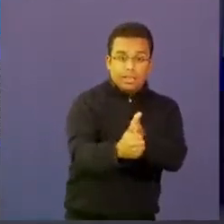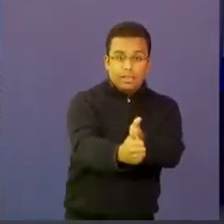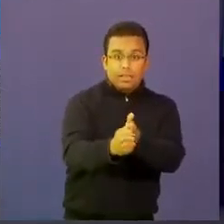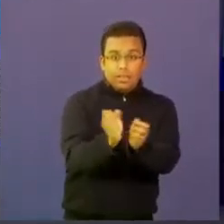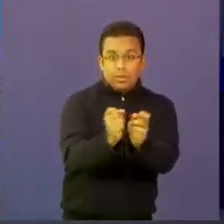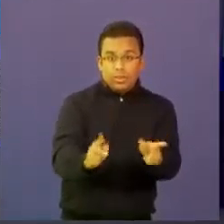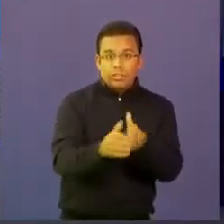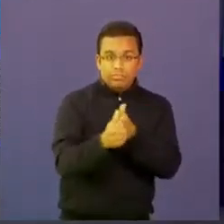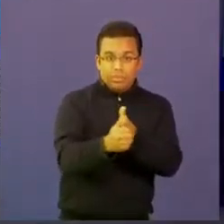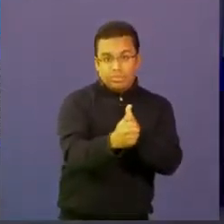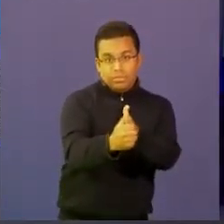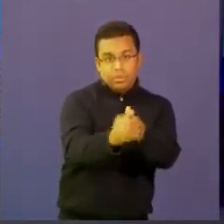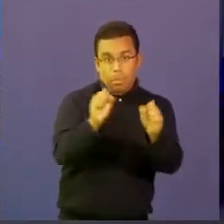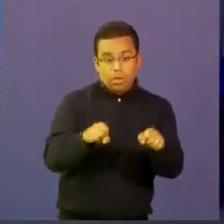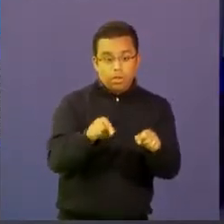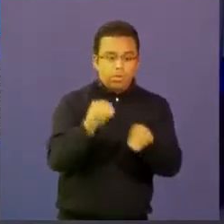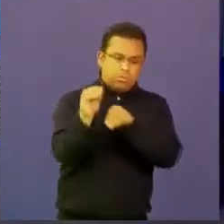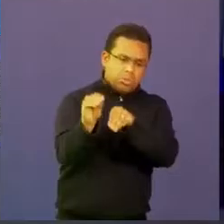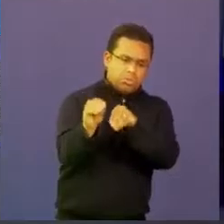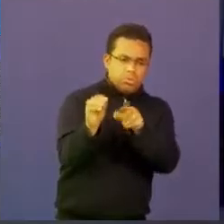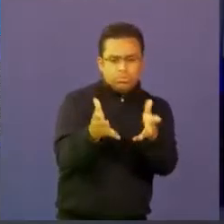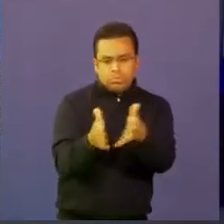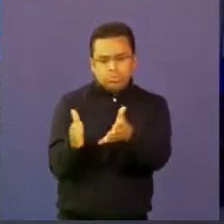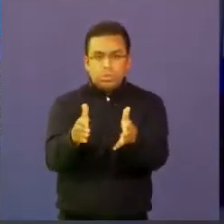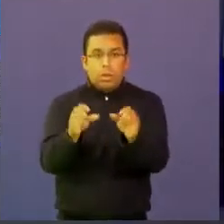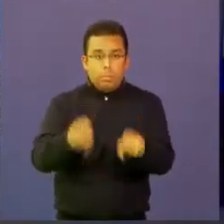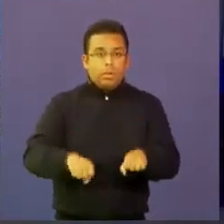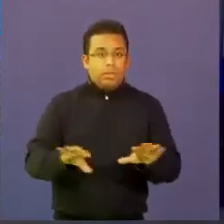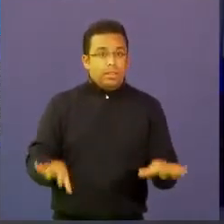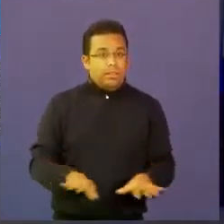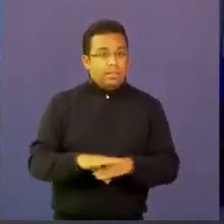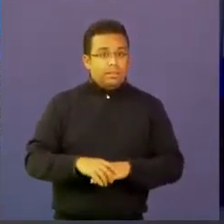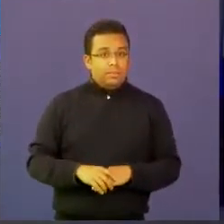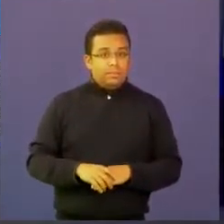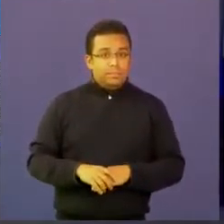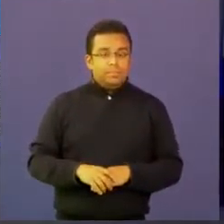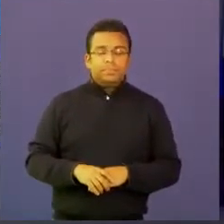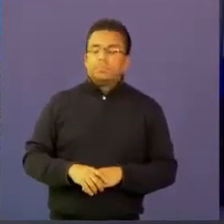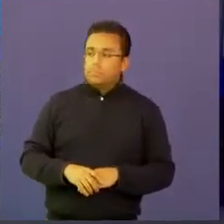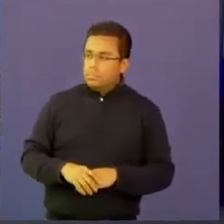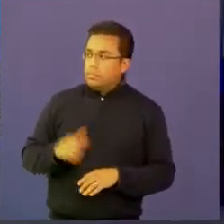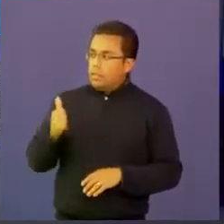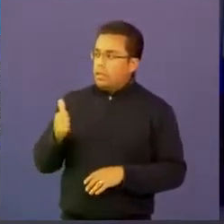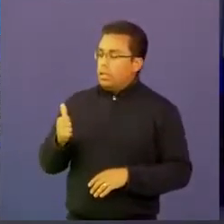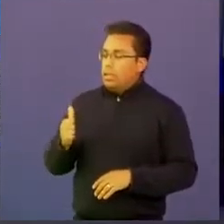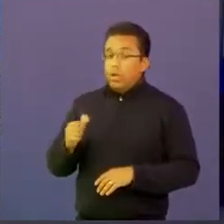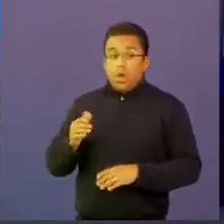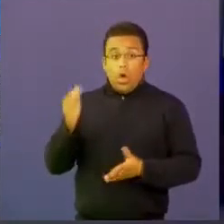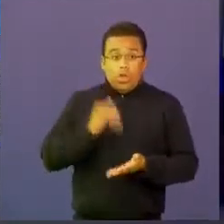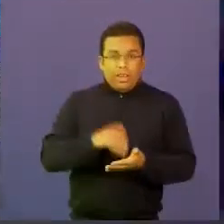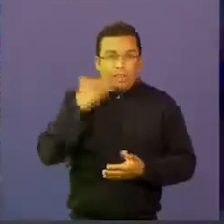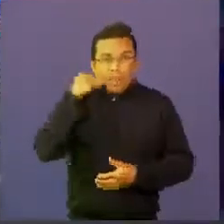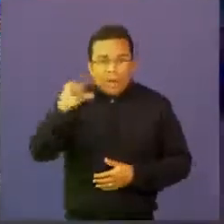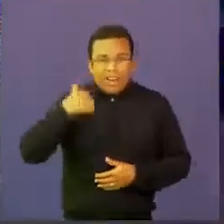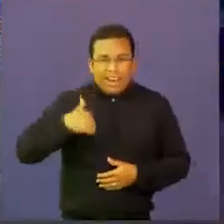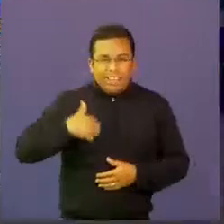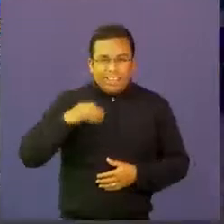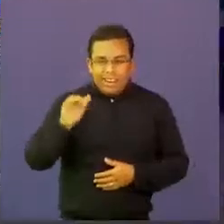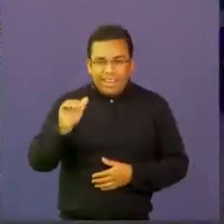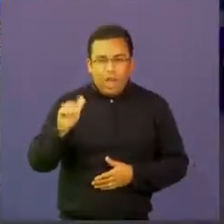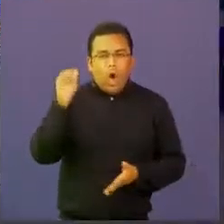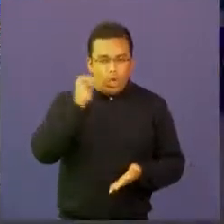aprovechar la actividad como tal bien vamos a intentar nuevamente con Jimena en Argentina